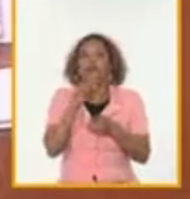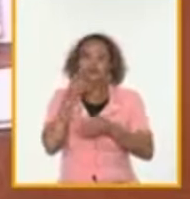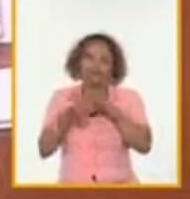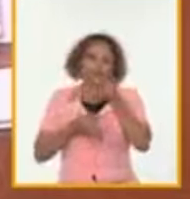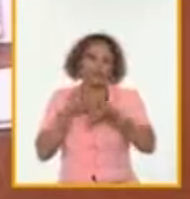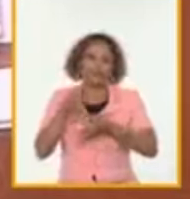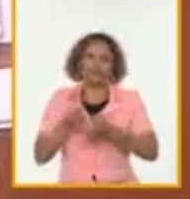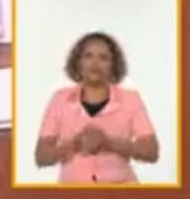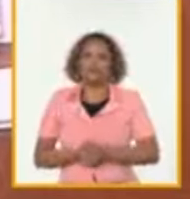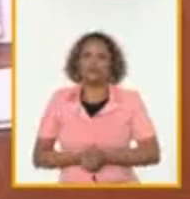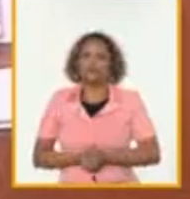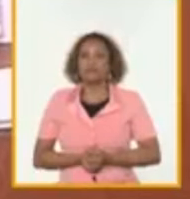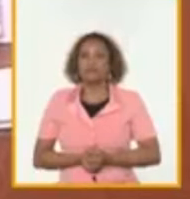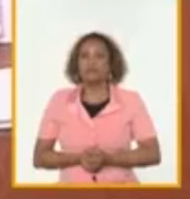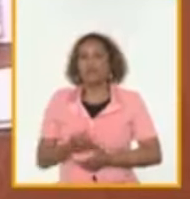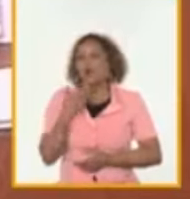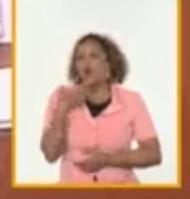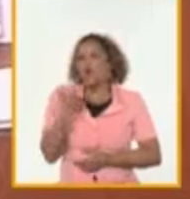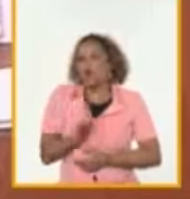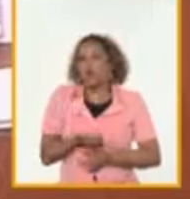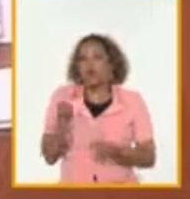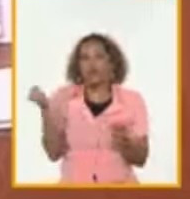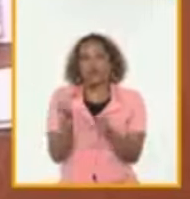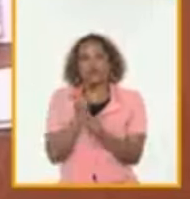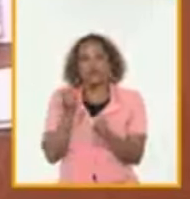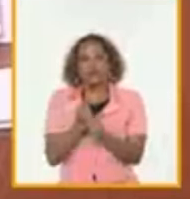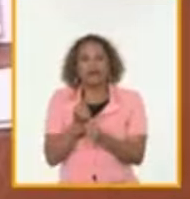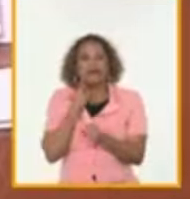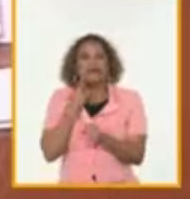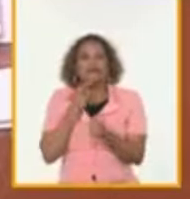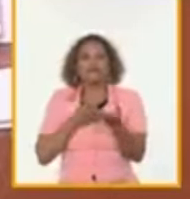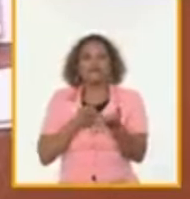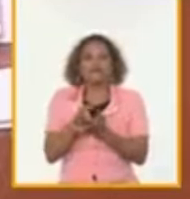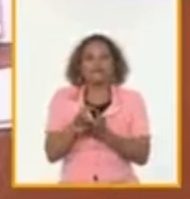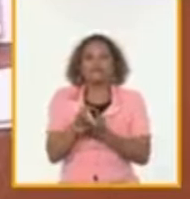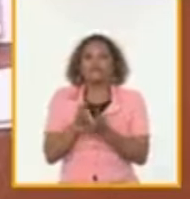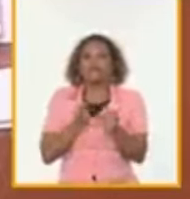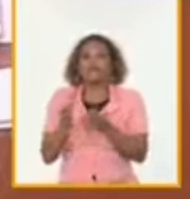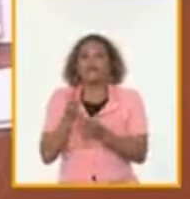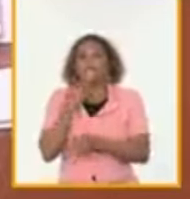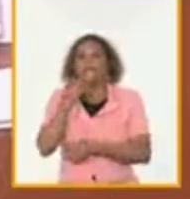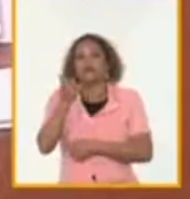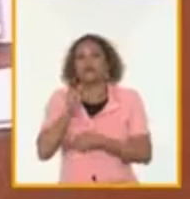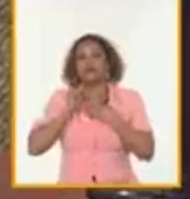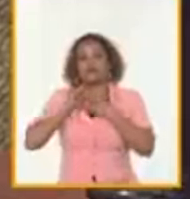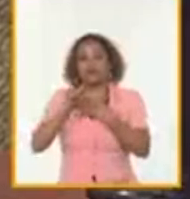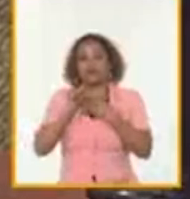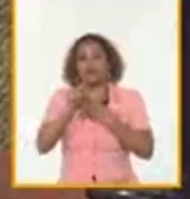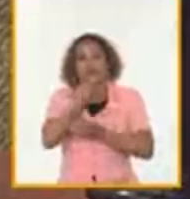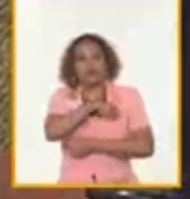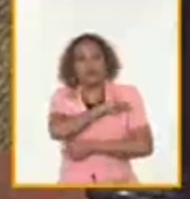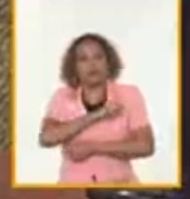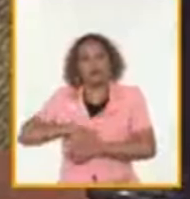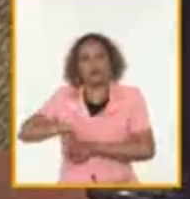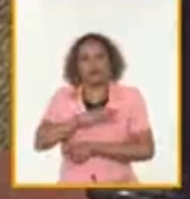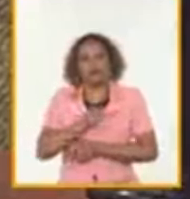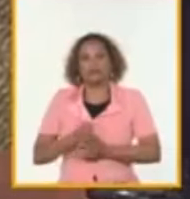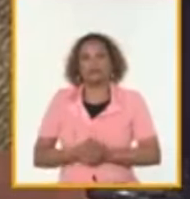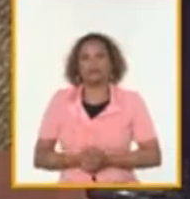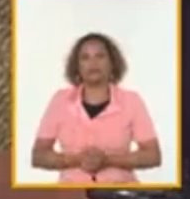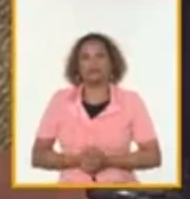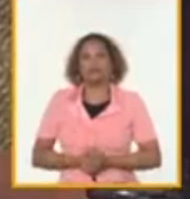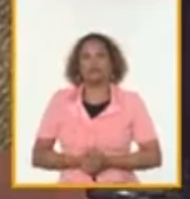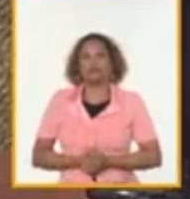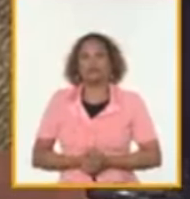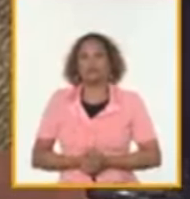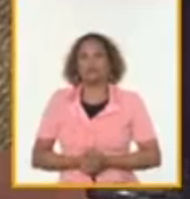y cómo se trabaja hoy en función de seguir mejorando los servicios a la población bueno Randy eh